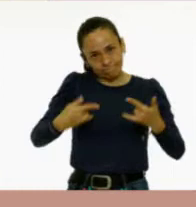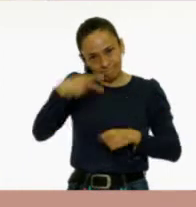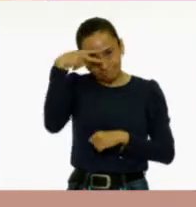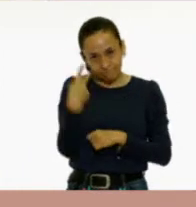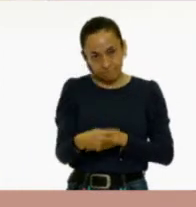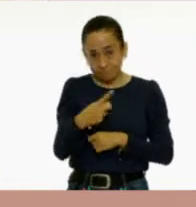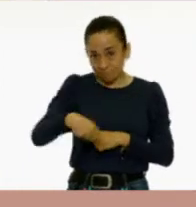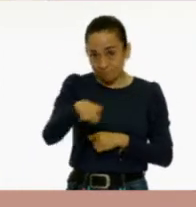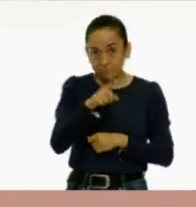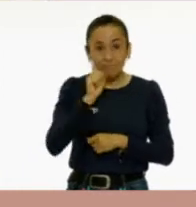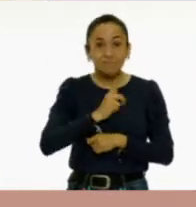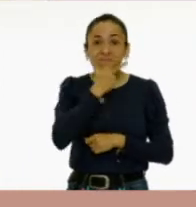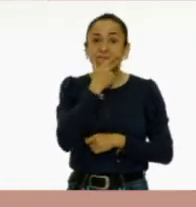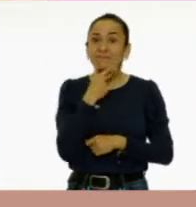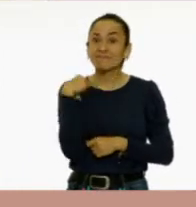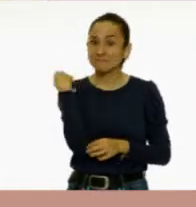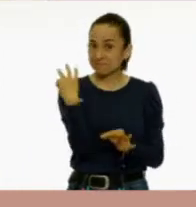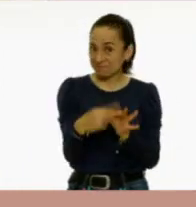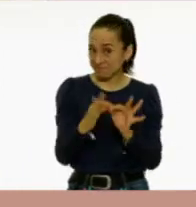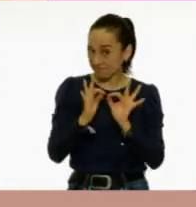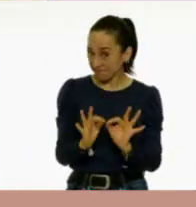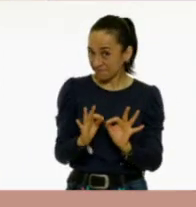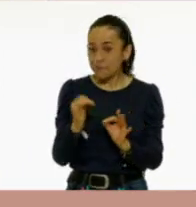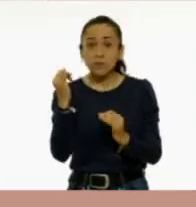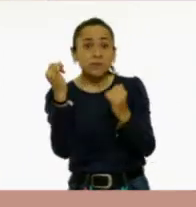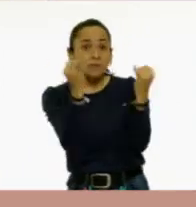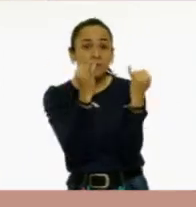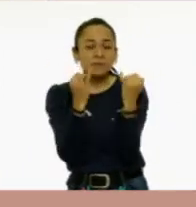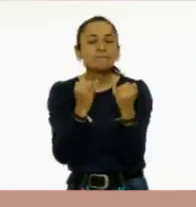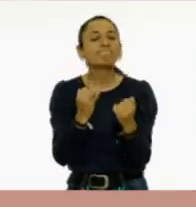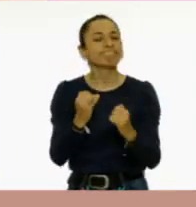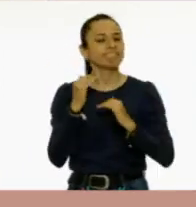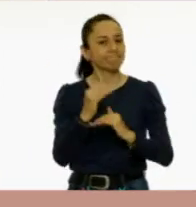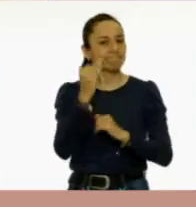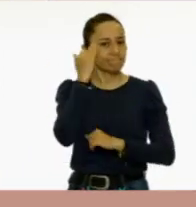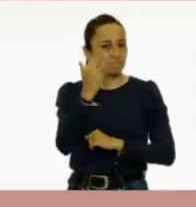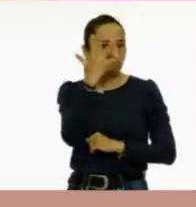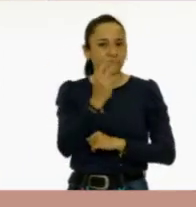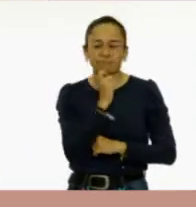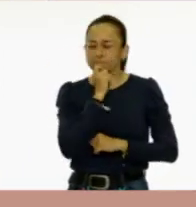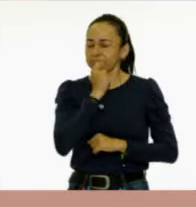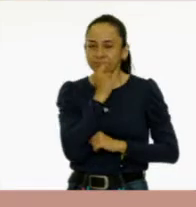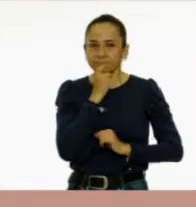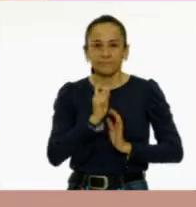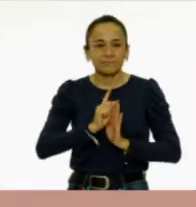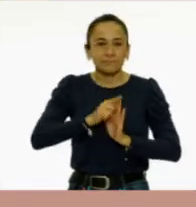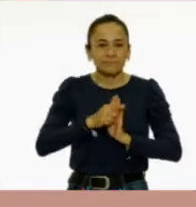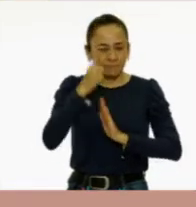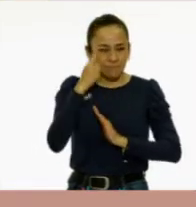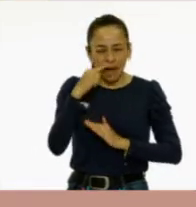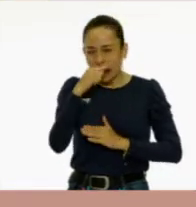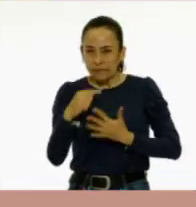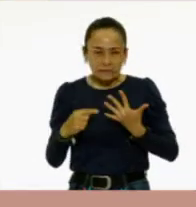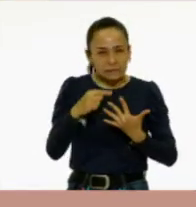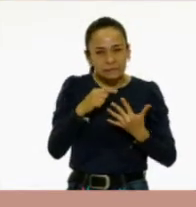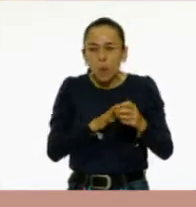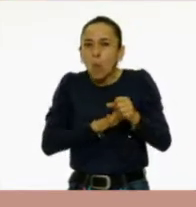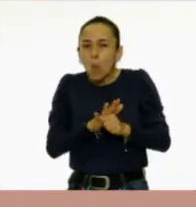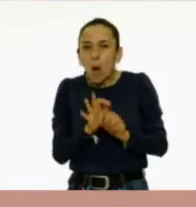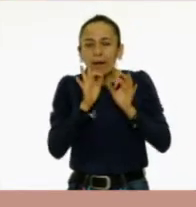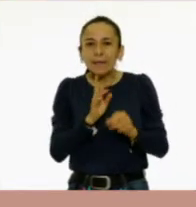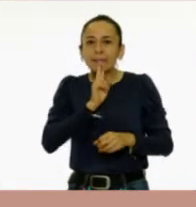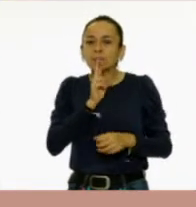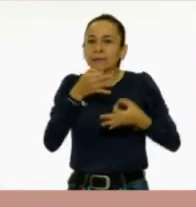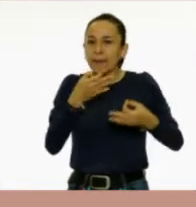¿Están listos y listas? ¡Sí! Tendrán 5 segundos para elegir la respuesta correcta. ¡Comencemos!